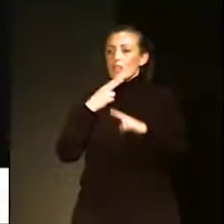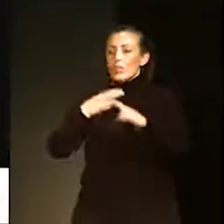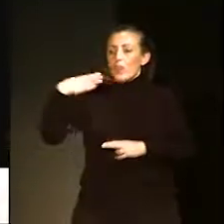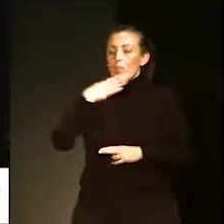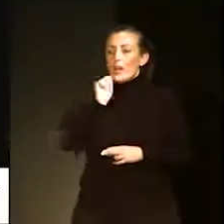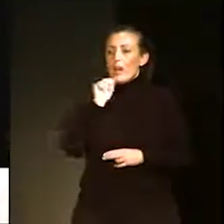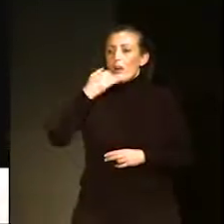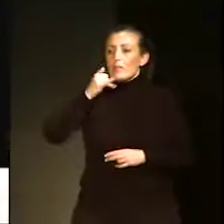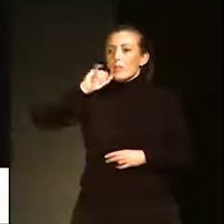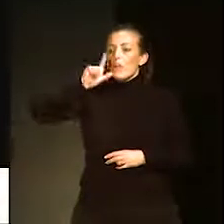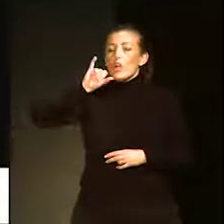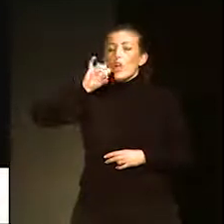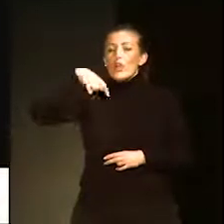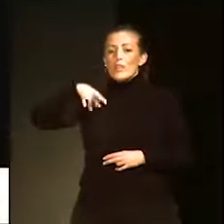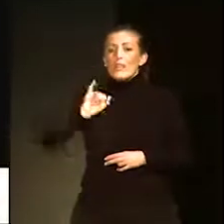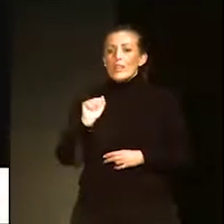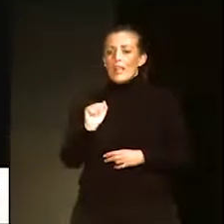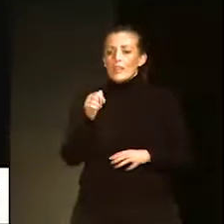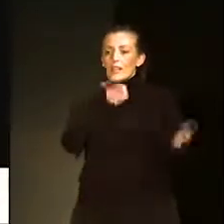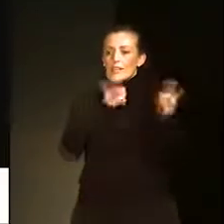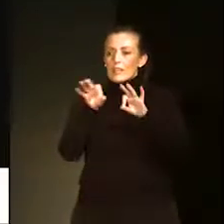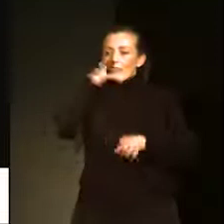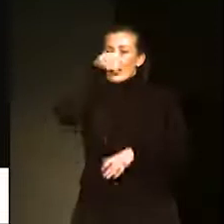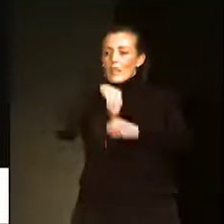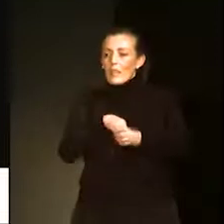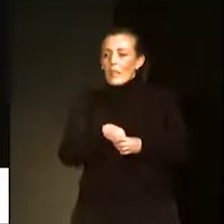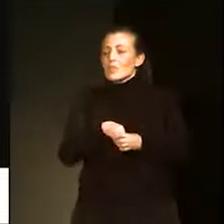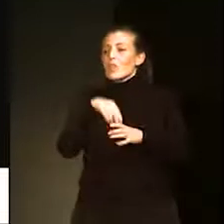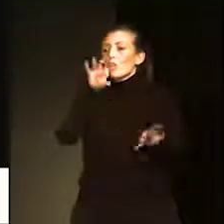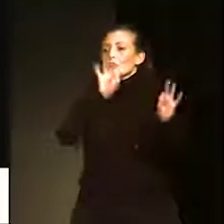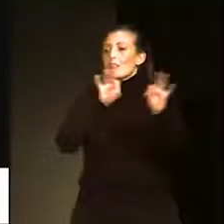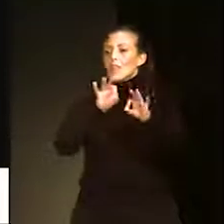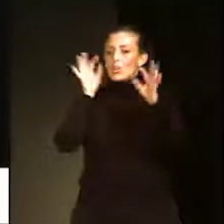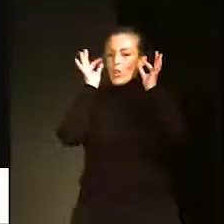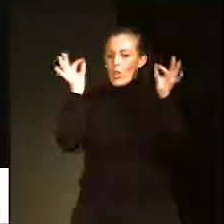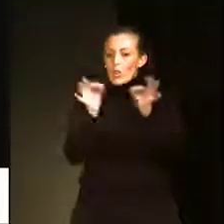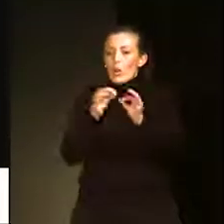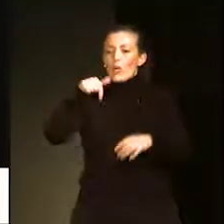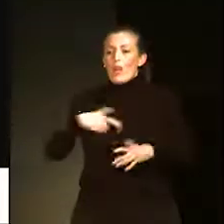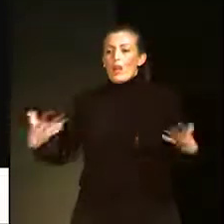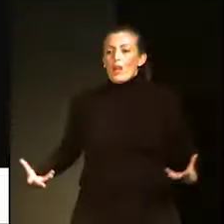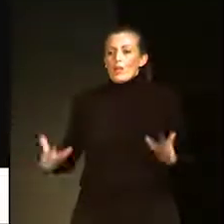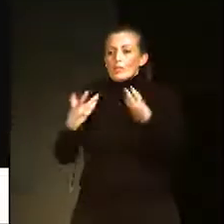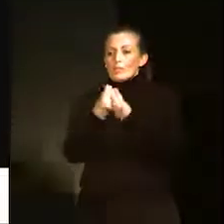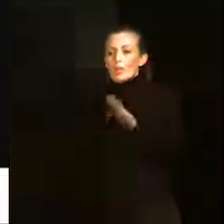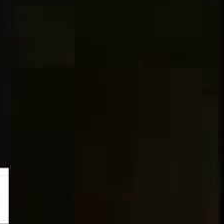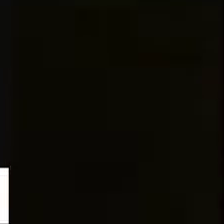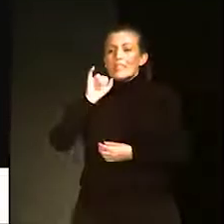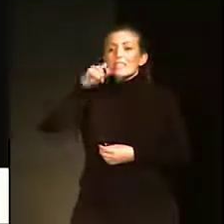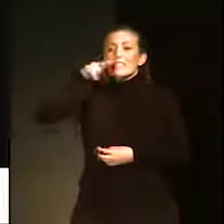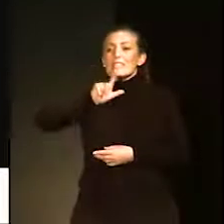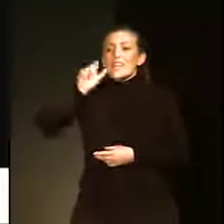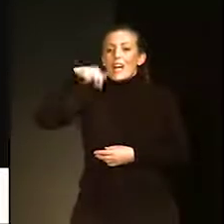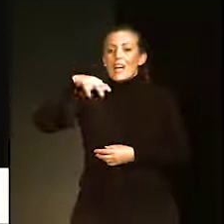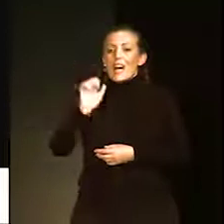Babilonia Teatri, que actuará esta noche en el Gran Teatro de Córdoba. También nos acompañan Yanel Barbeito, una artista